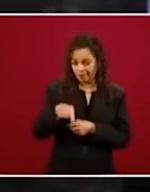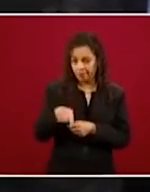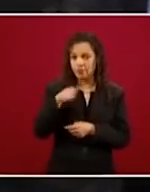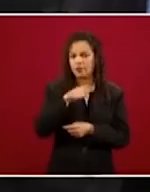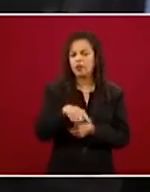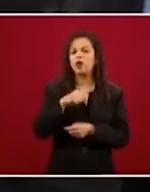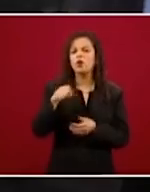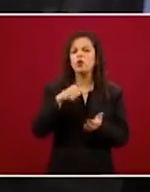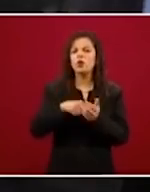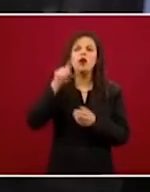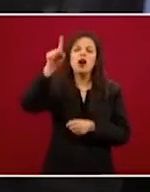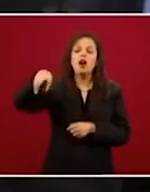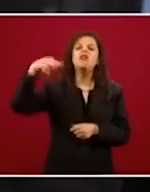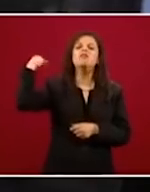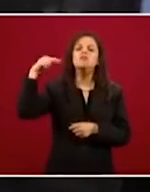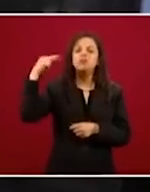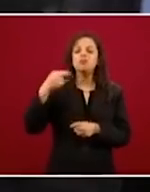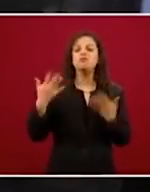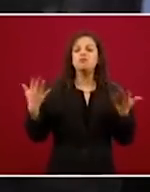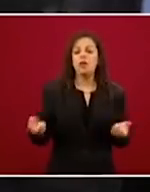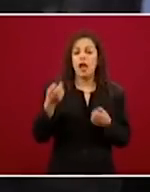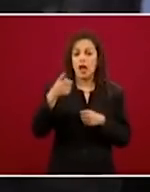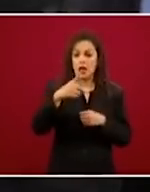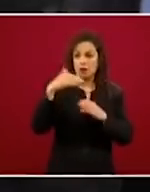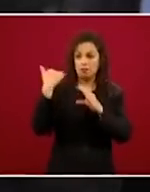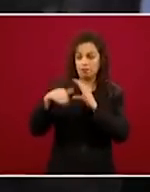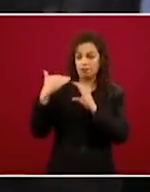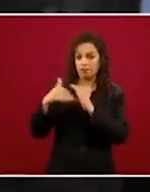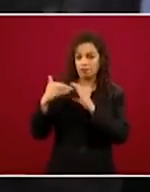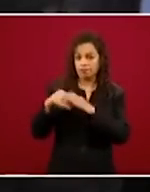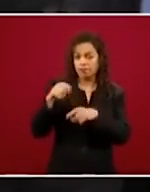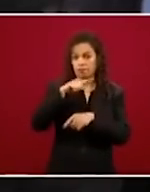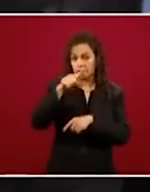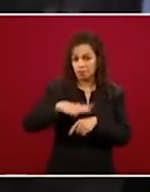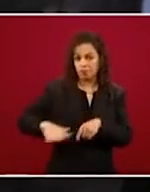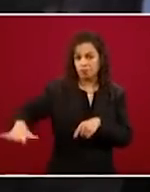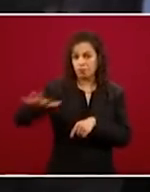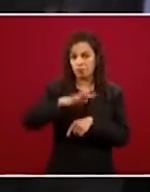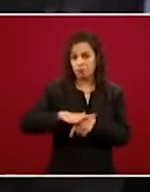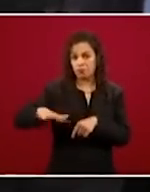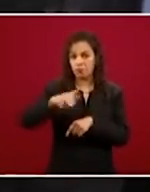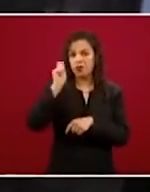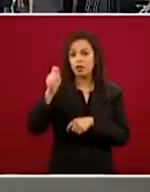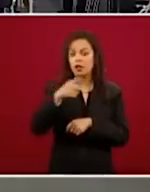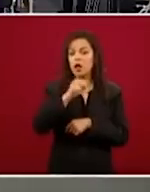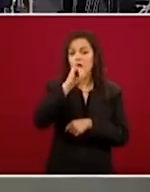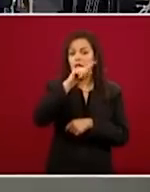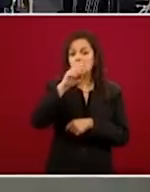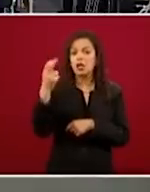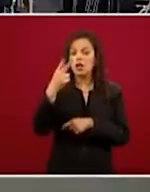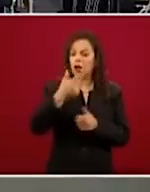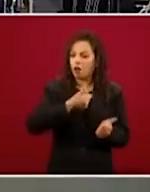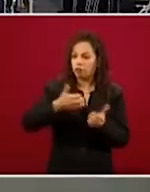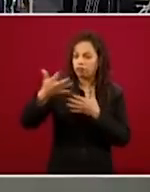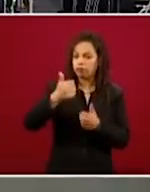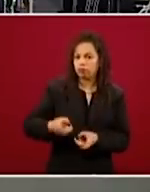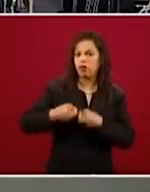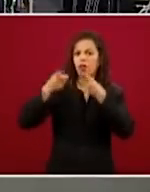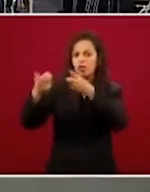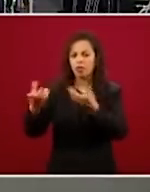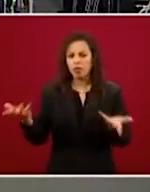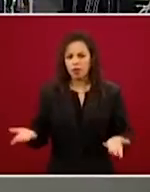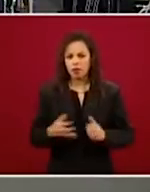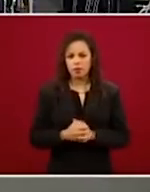usted que reporte tiene acerca de las transferencias hacia la ciudad pública de todo lo que tenía que transferir no son